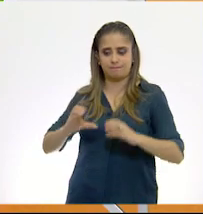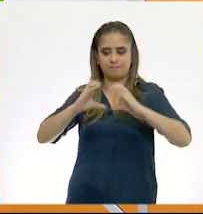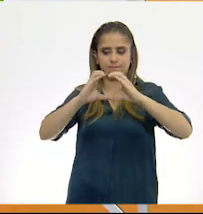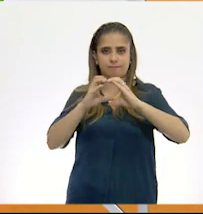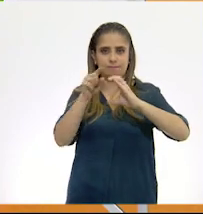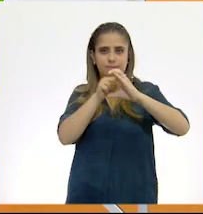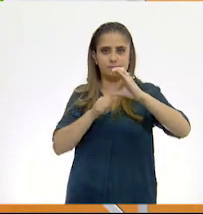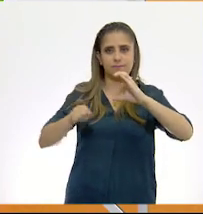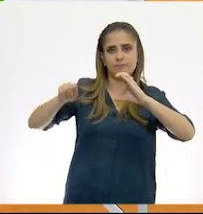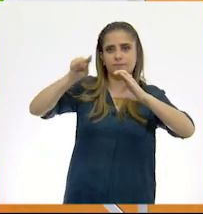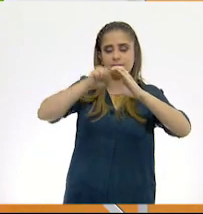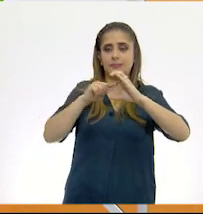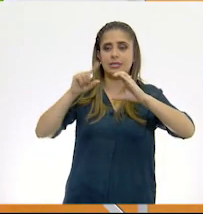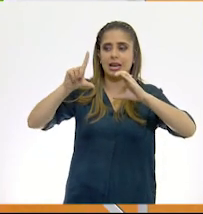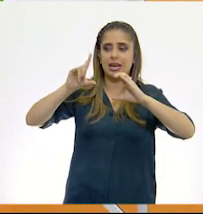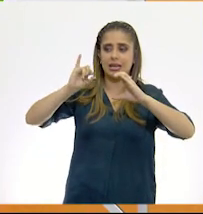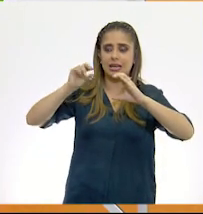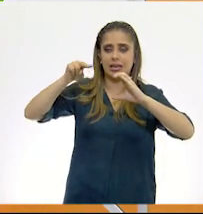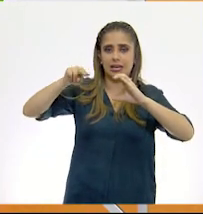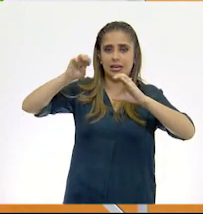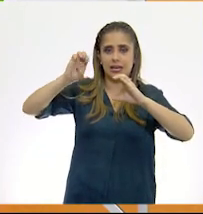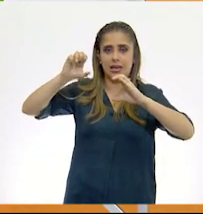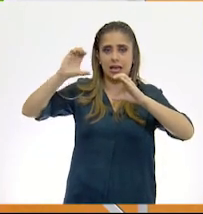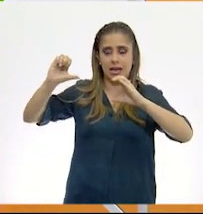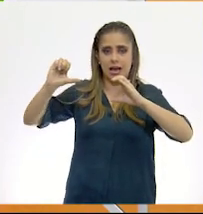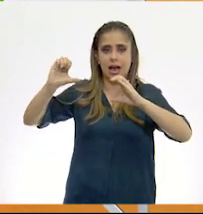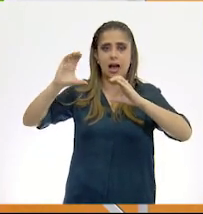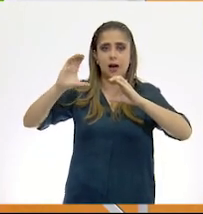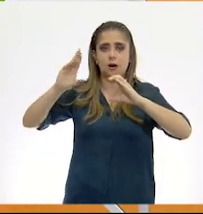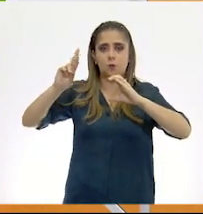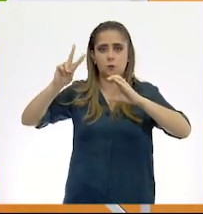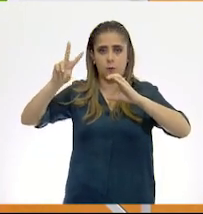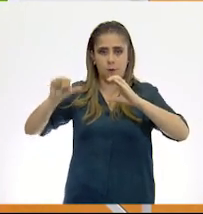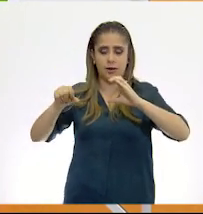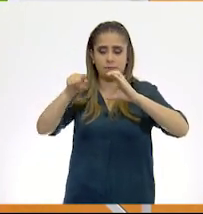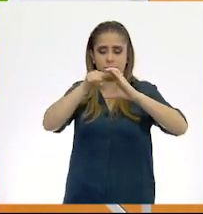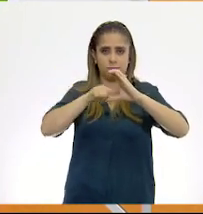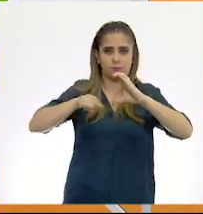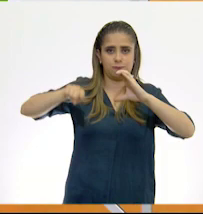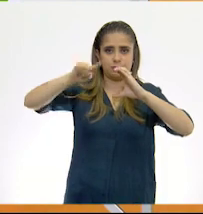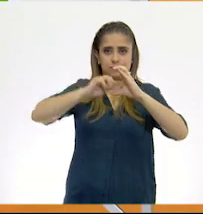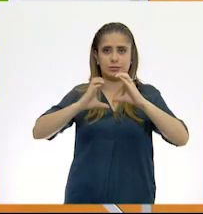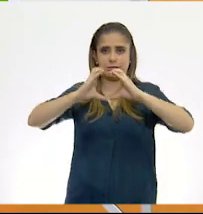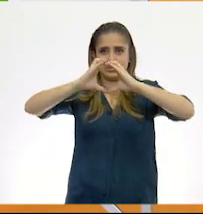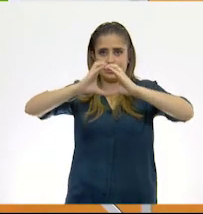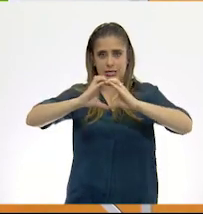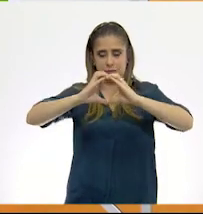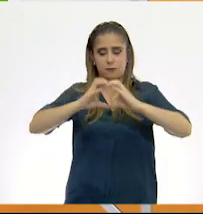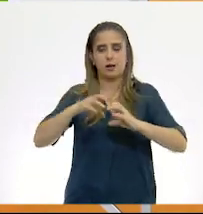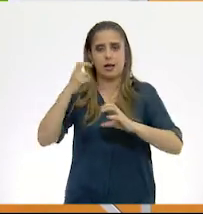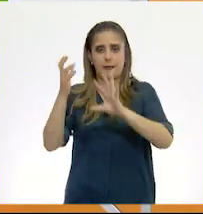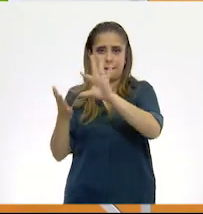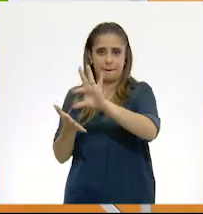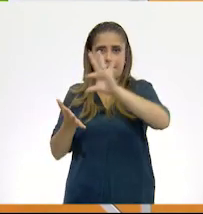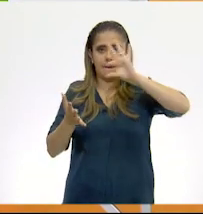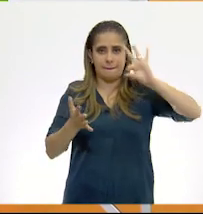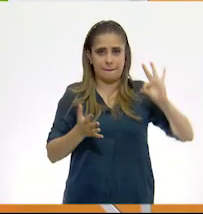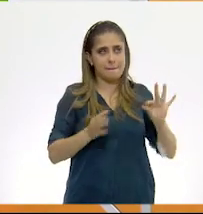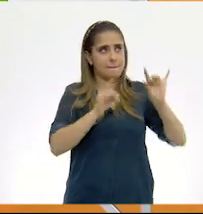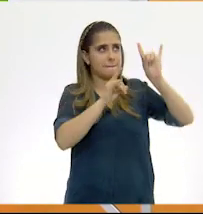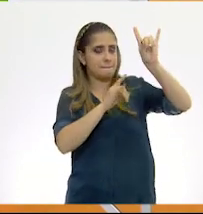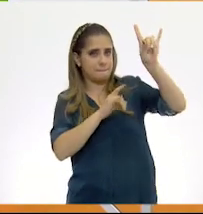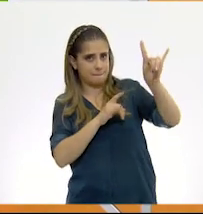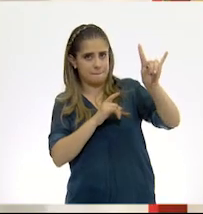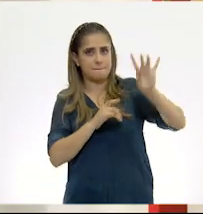desde un principio y que es un círculo. Así que la coloco por aquí